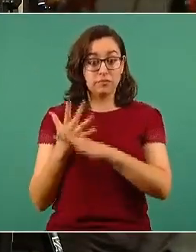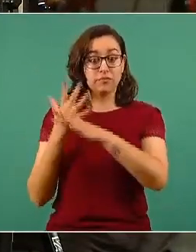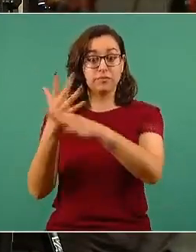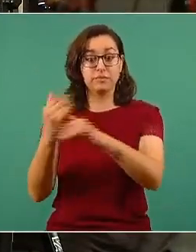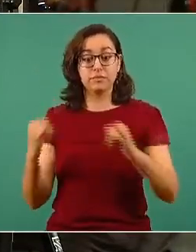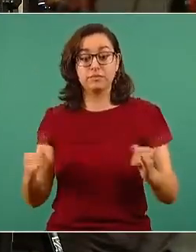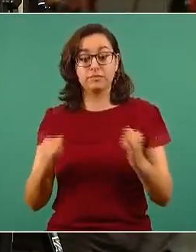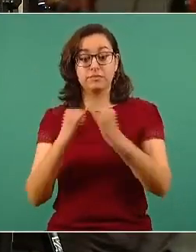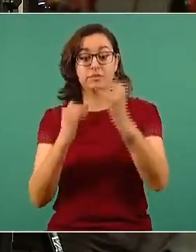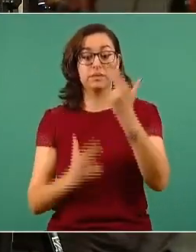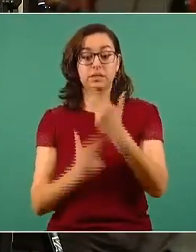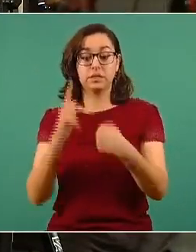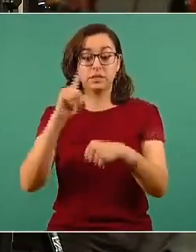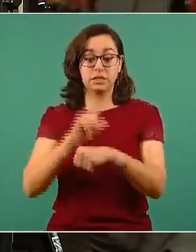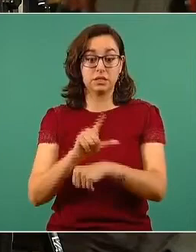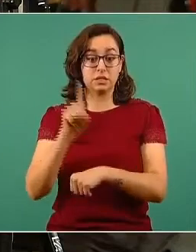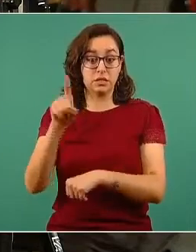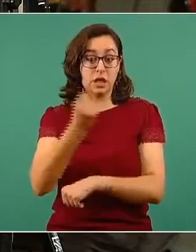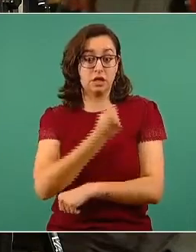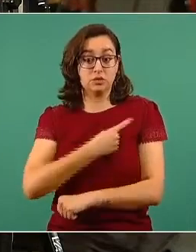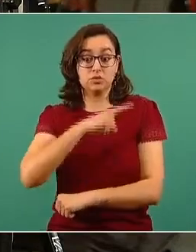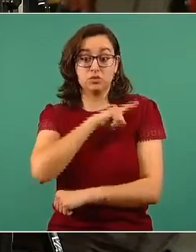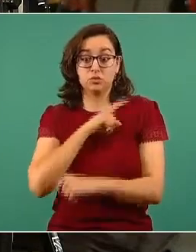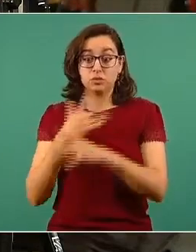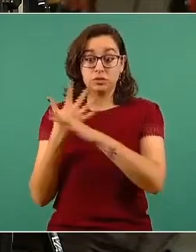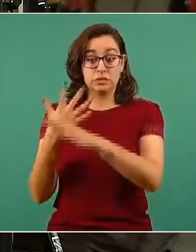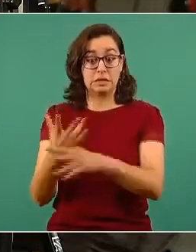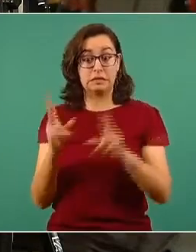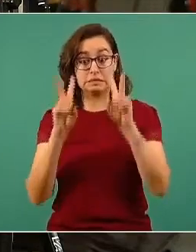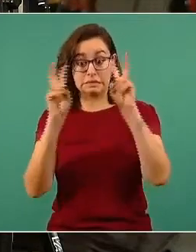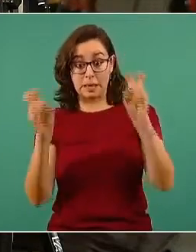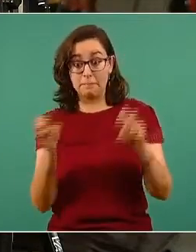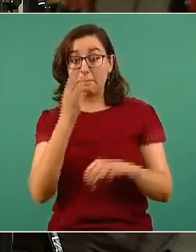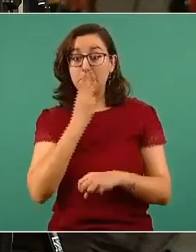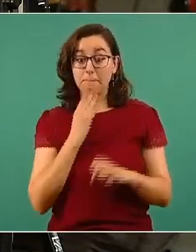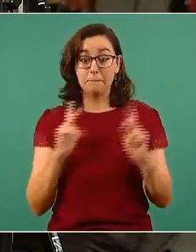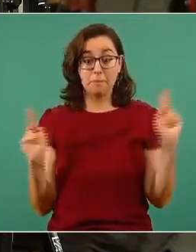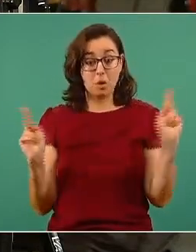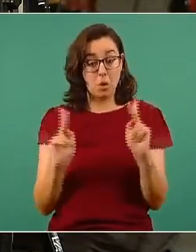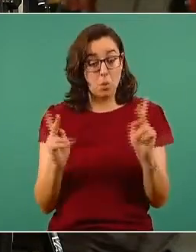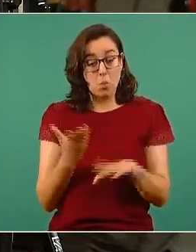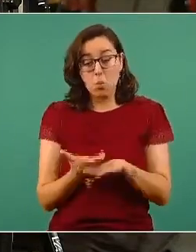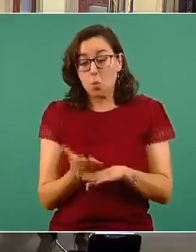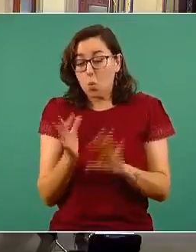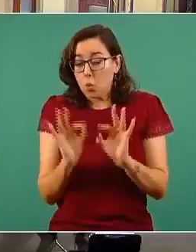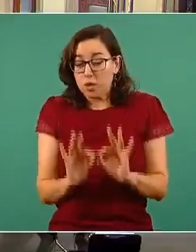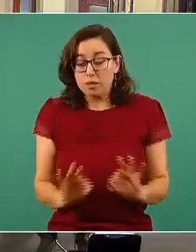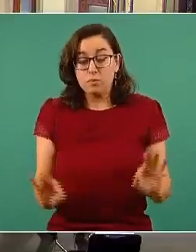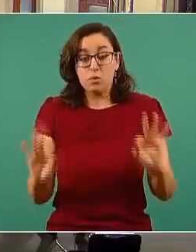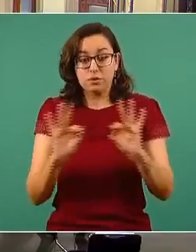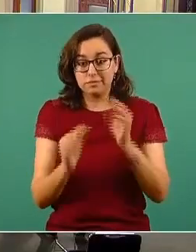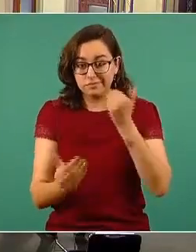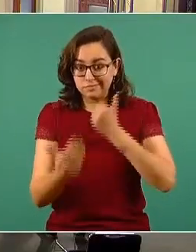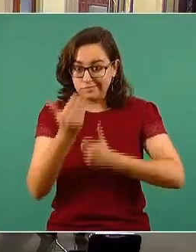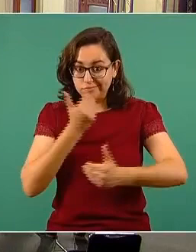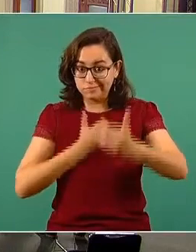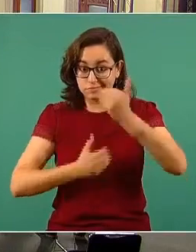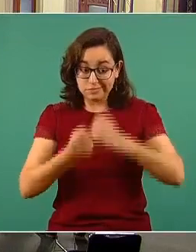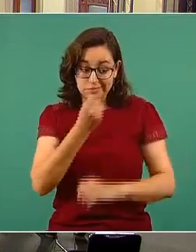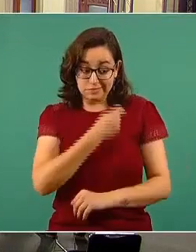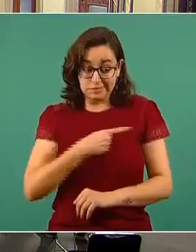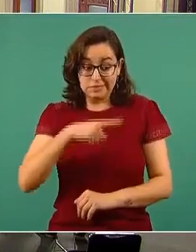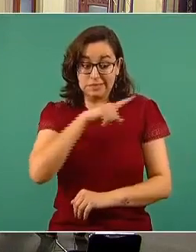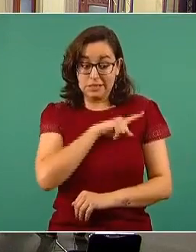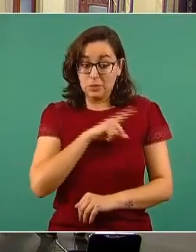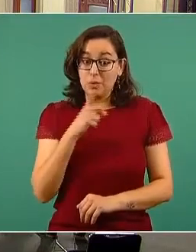Instituto Nacional de Salud Pública que es un tema muy importante, que hay que poner especial atención a la salud alimentaria. No sé